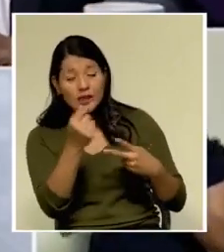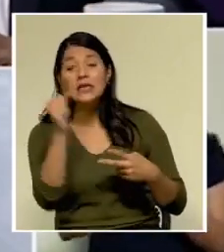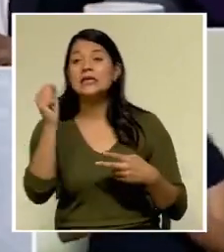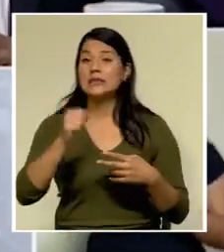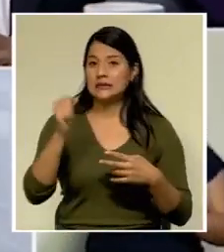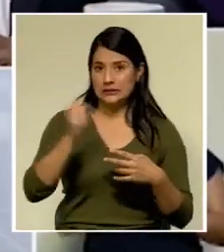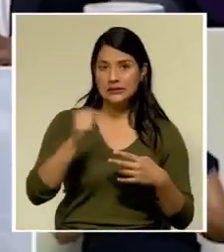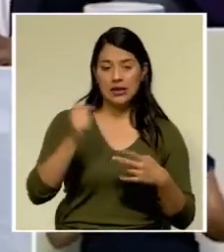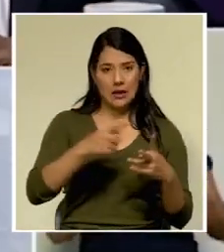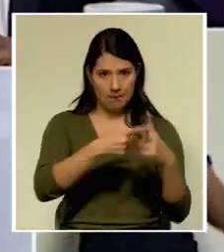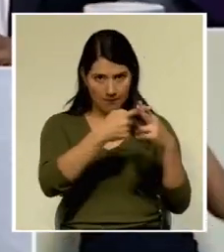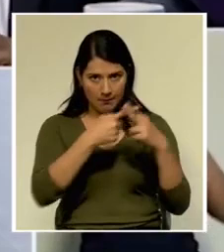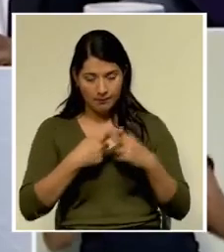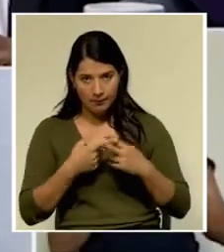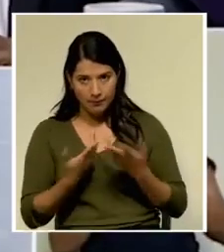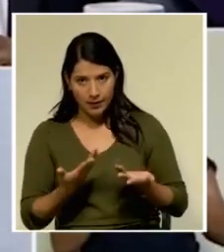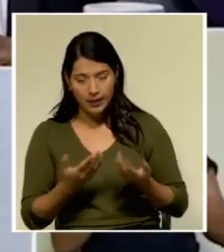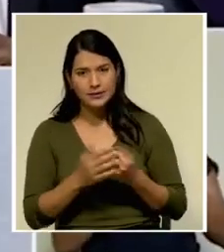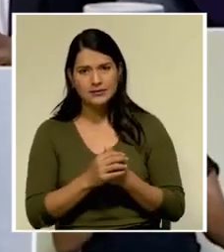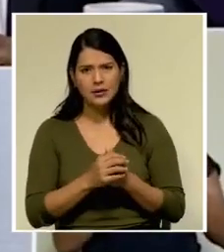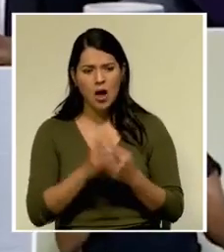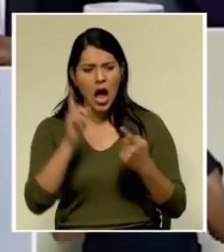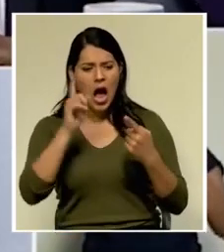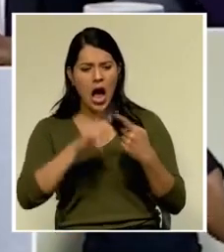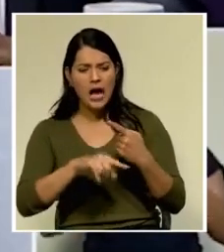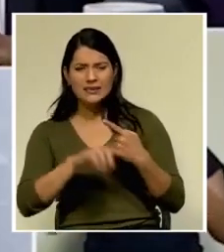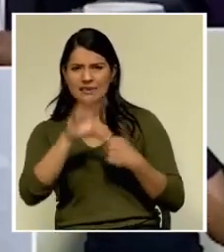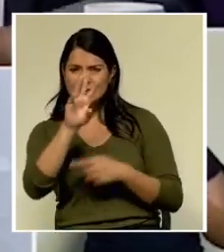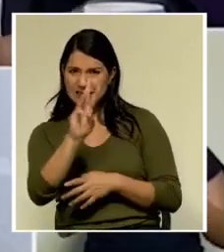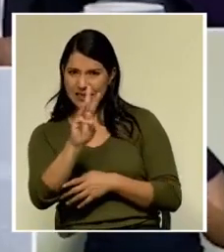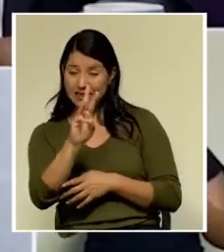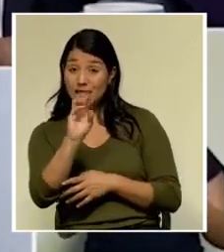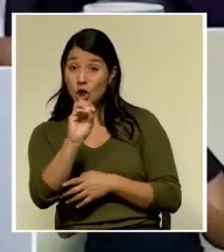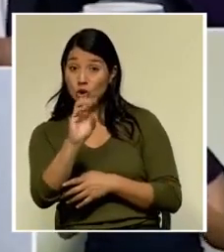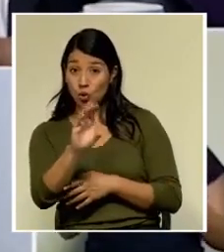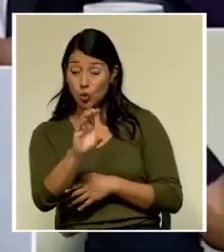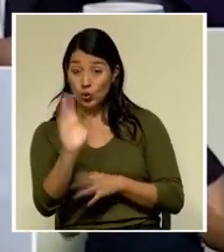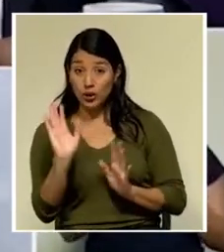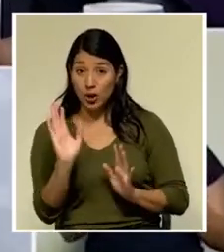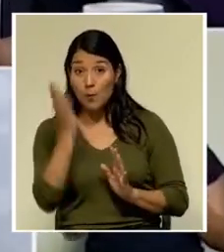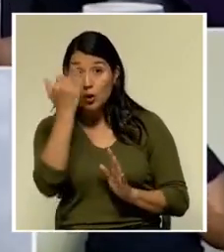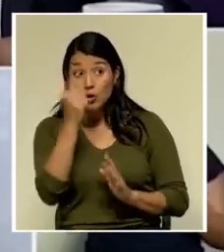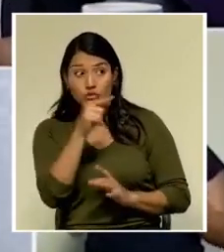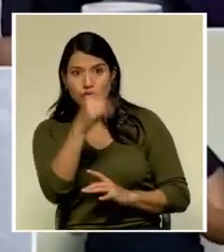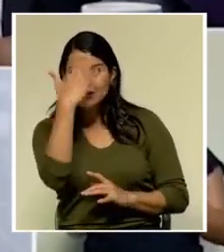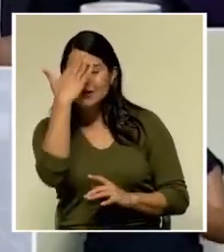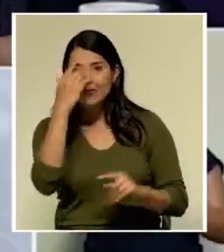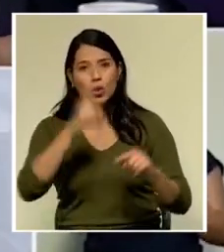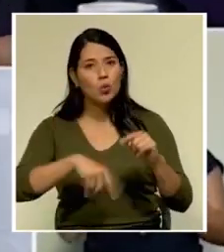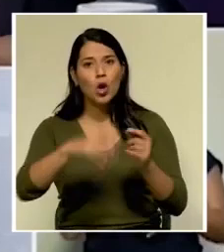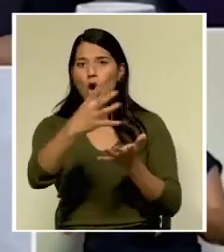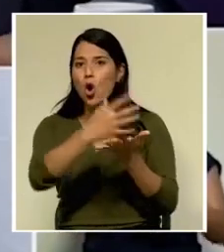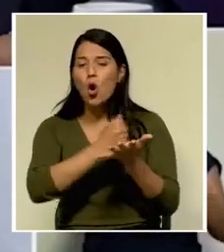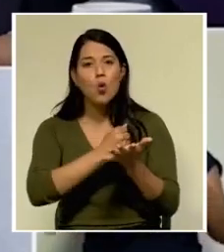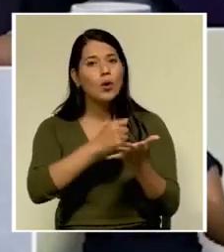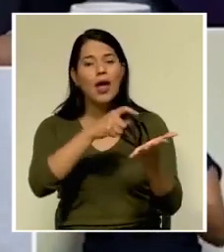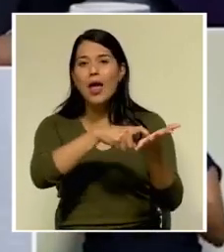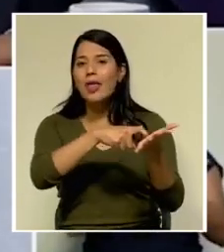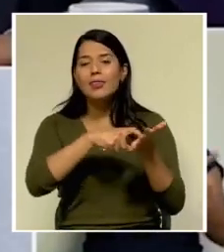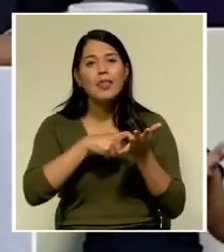fideicomiso, efectivamente, hasta el 6 de octubre, porque usted sabe que no se puede cobrar la deuda política